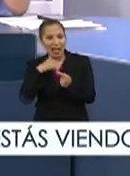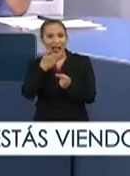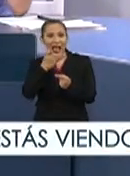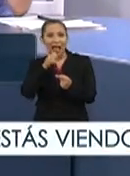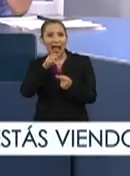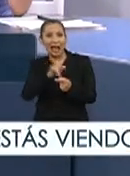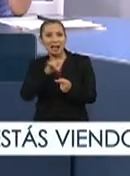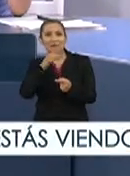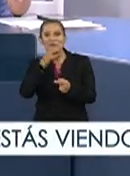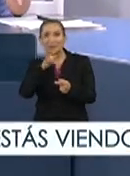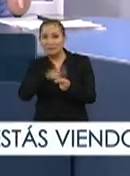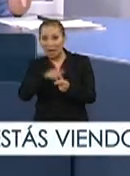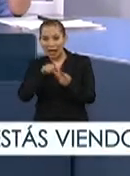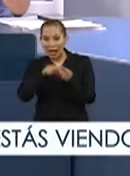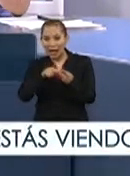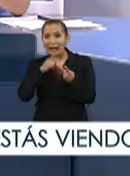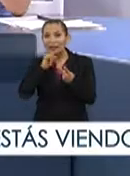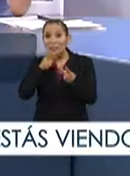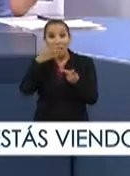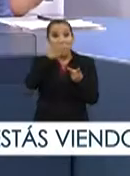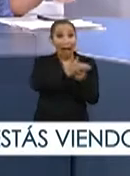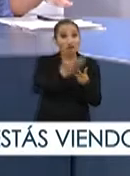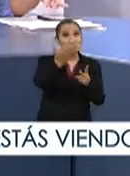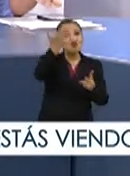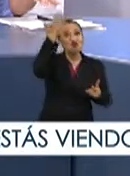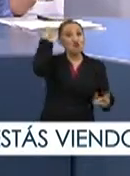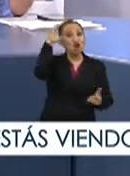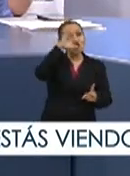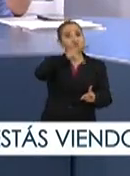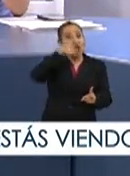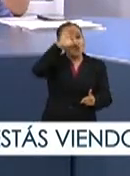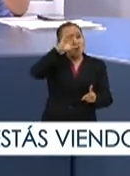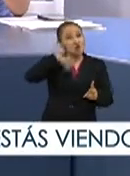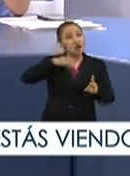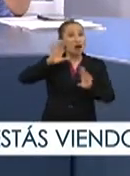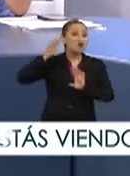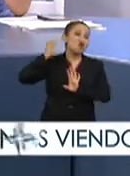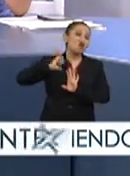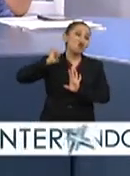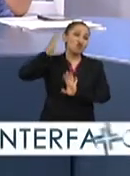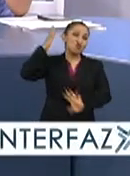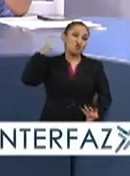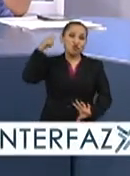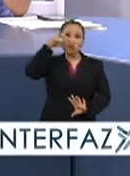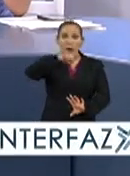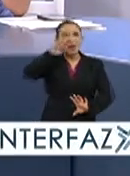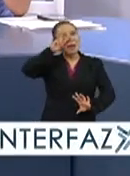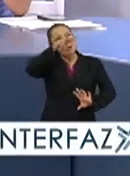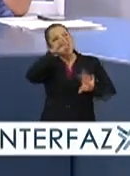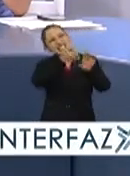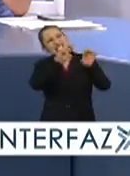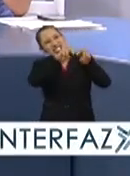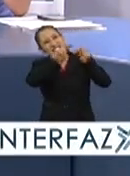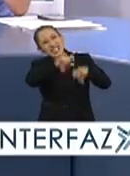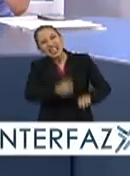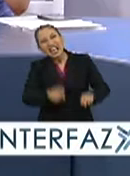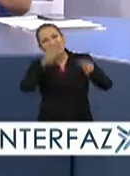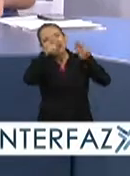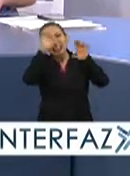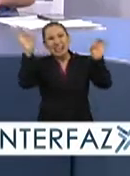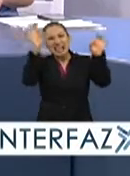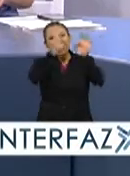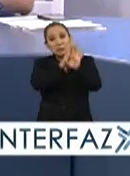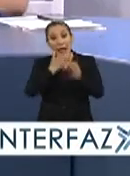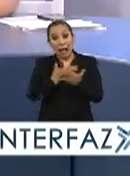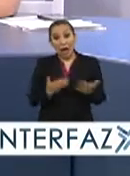Festival también. Viajamos hasta el pasado con las culturas mesoamericanas para analizar el eclipse de luna. Y ahora nos enlazamos